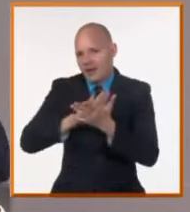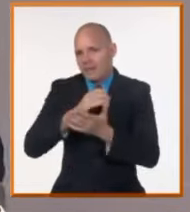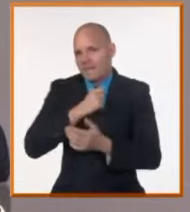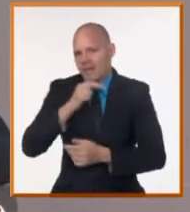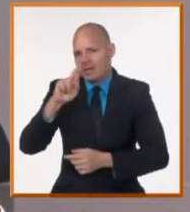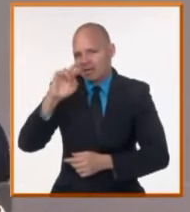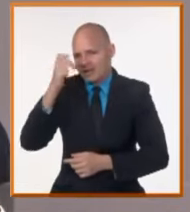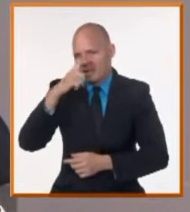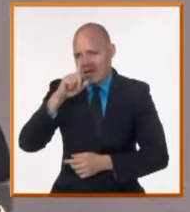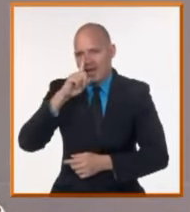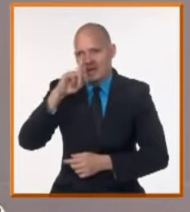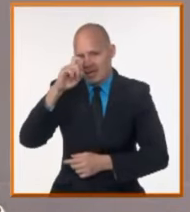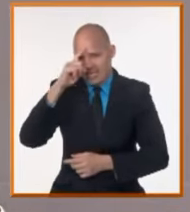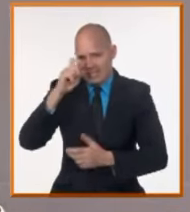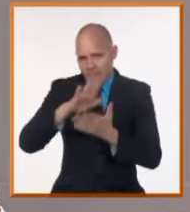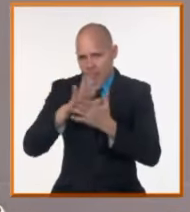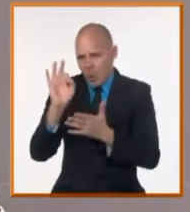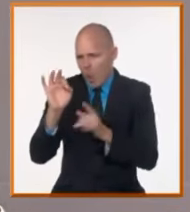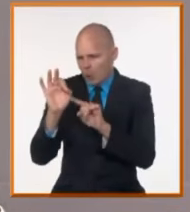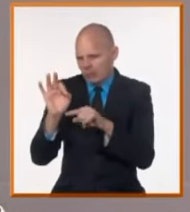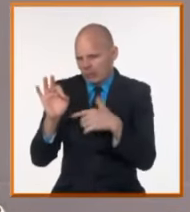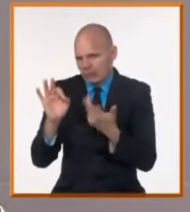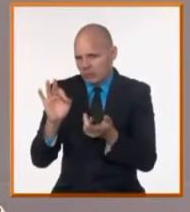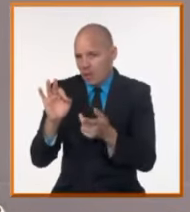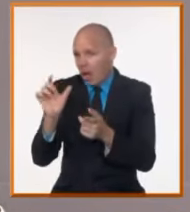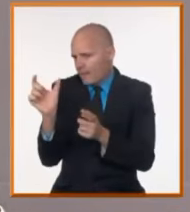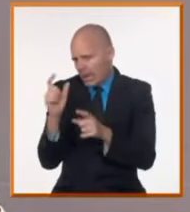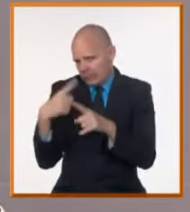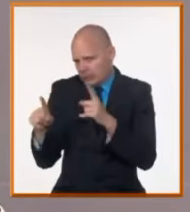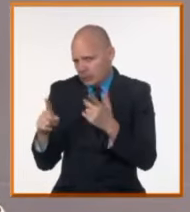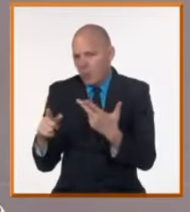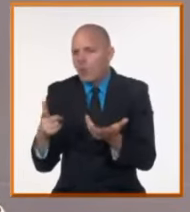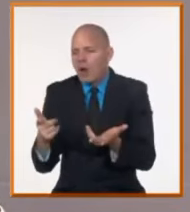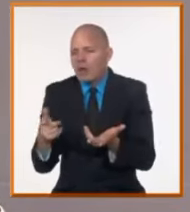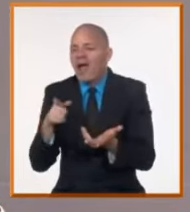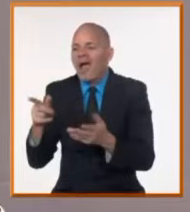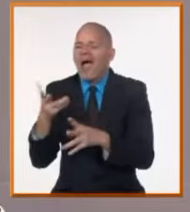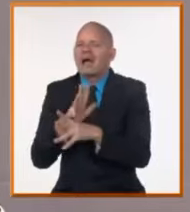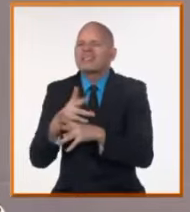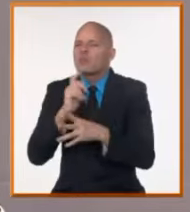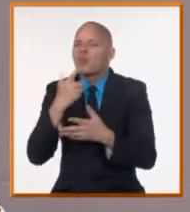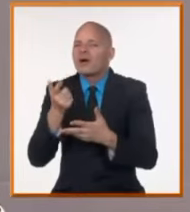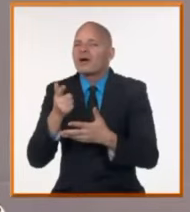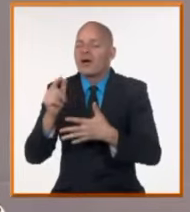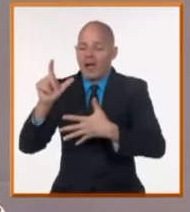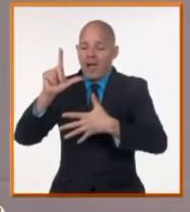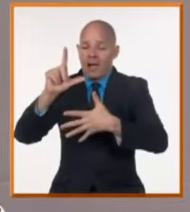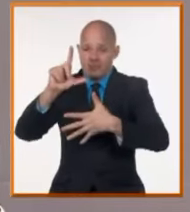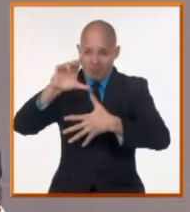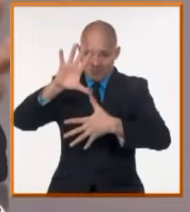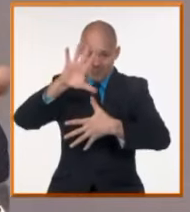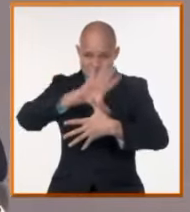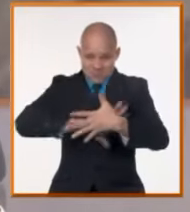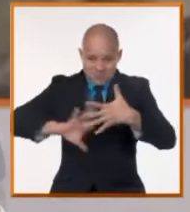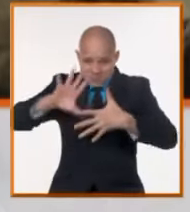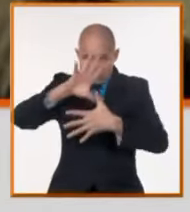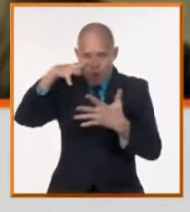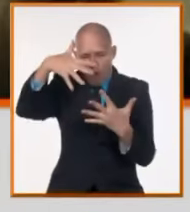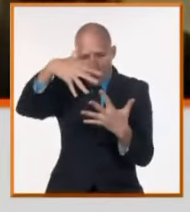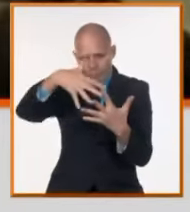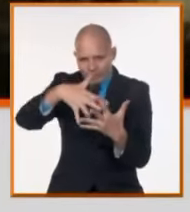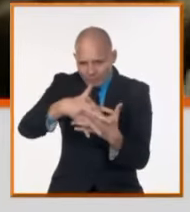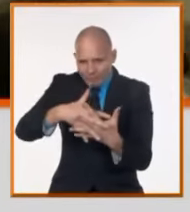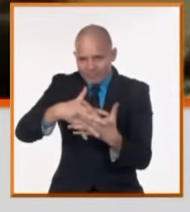desenmascarar. La Revolución Cubana, a partir de lo que había prefigurado el triunfo revolucionario de enero del 59, me refiero al